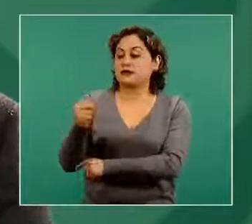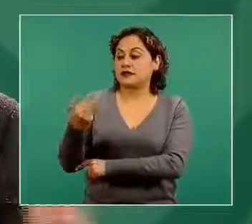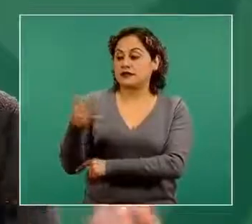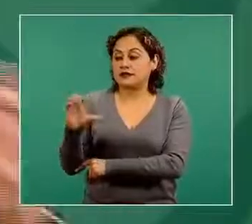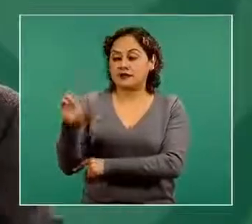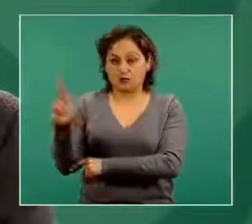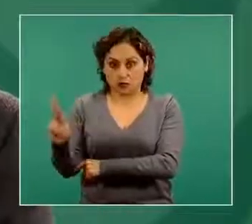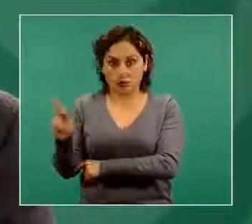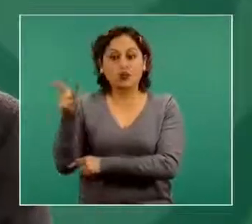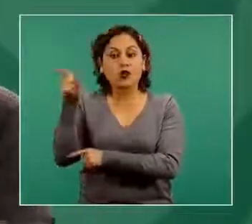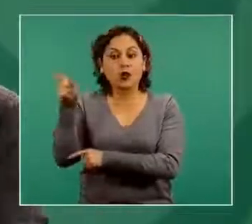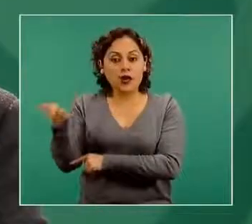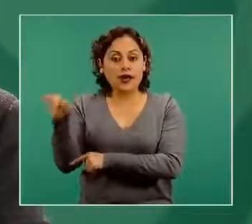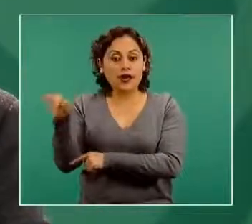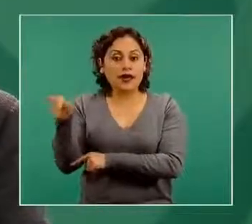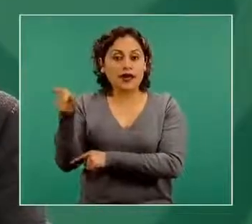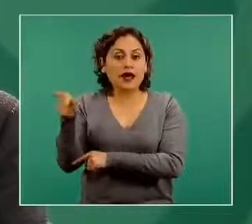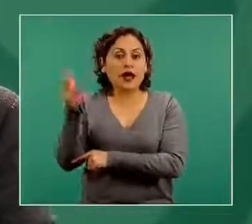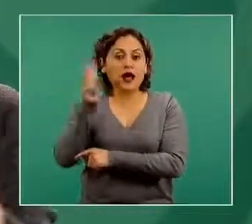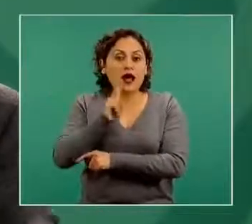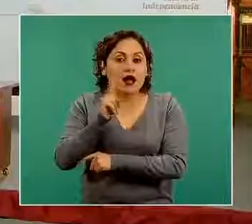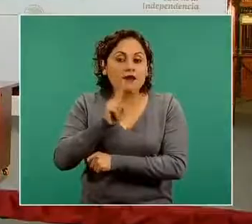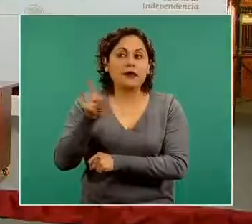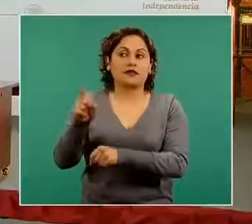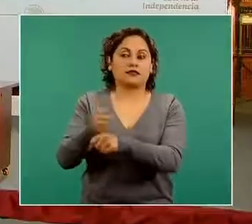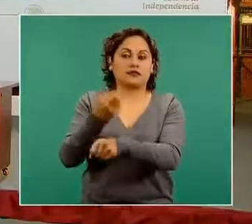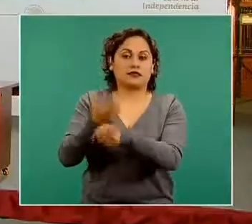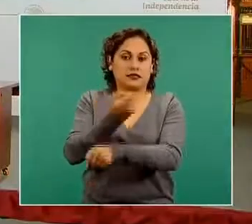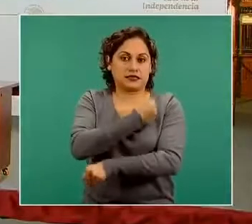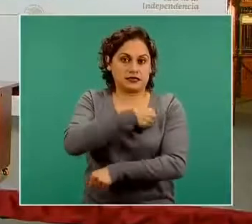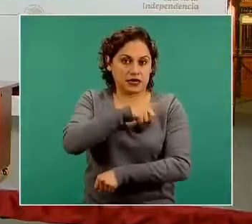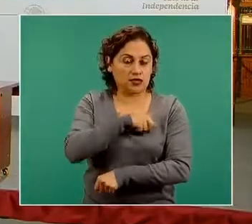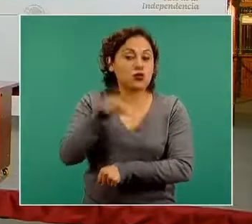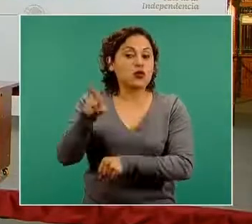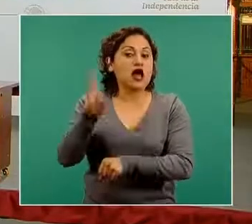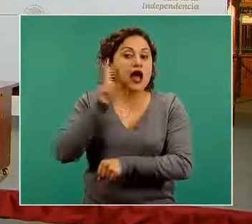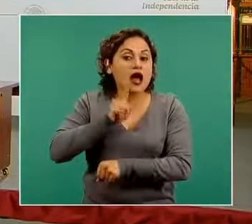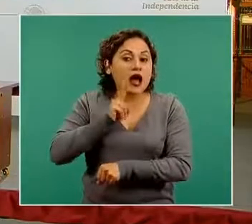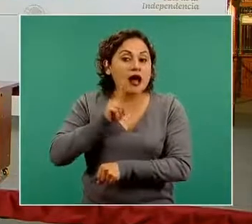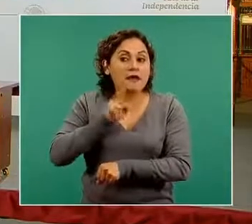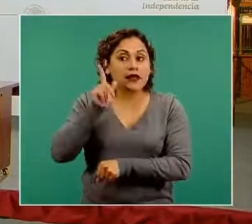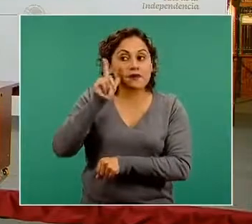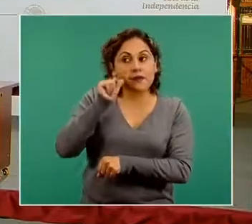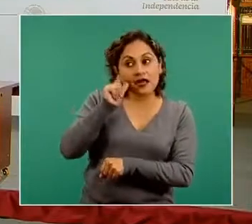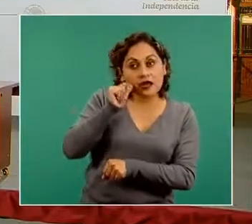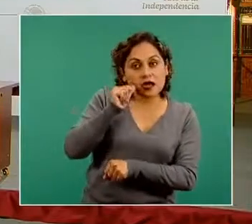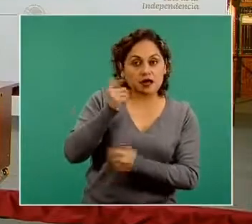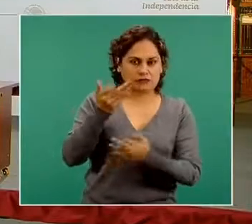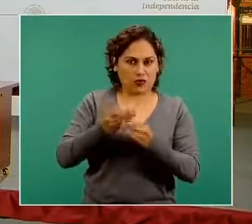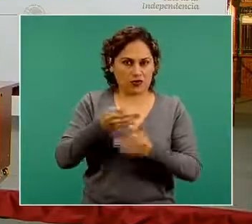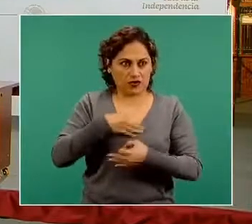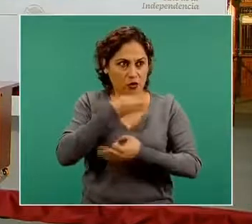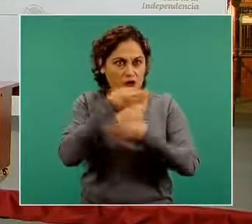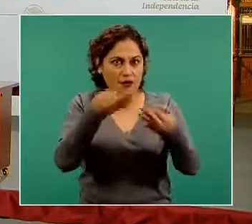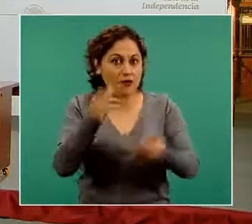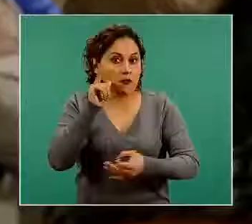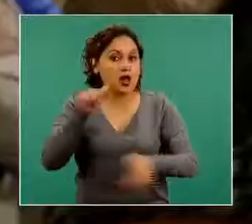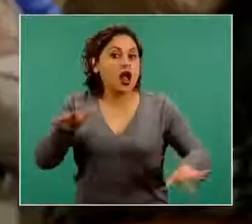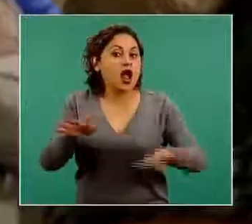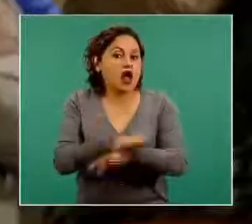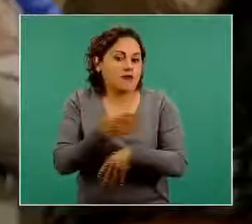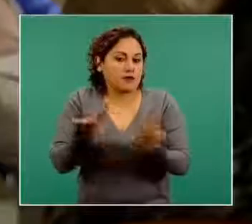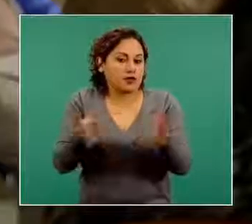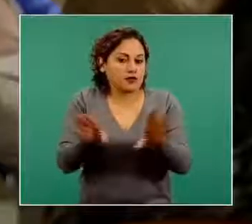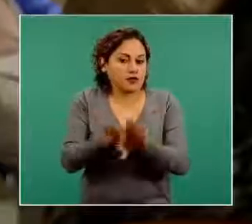Pfizer todavía hacer un reacomodo. Entonces, yo ahorita les doy una cifra y mañana cambia, pues no tendría En sentido. el contrato, este tipo de